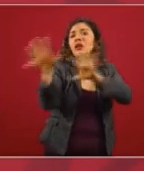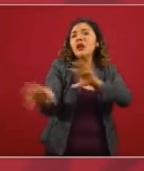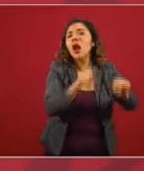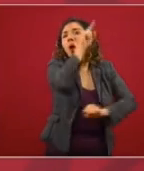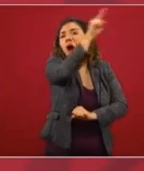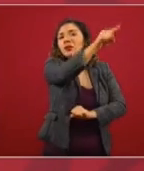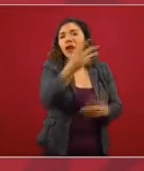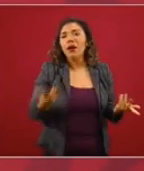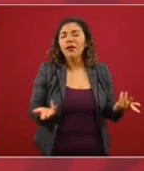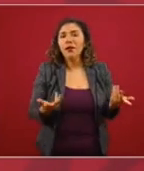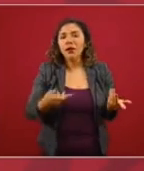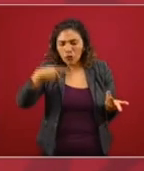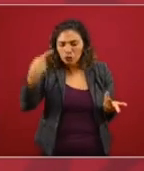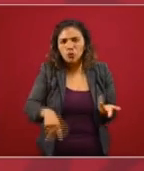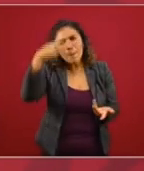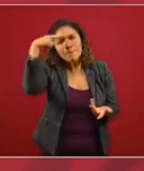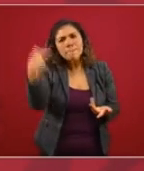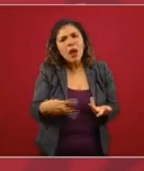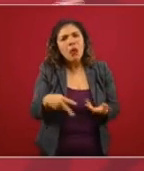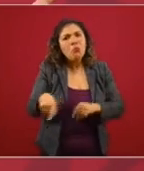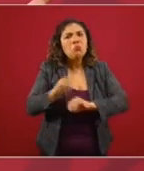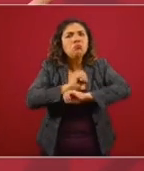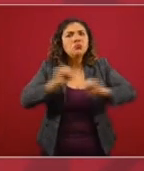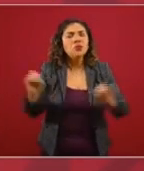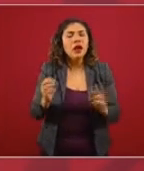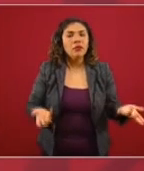que es de México. Ahora